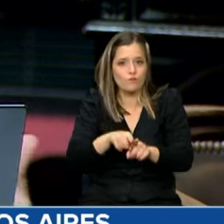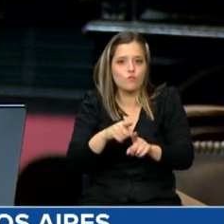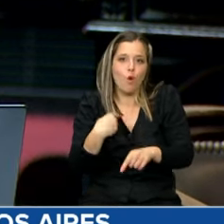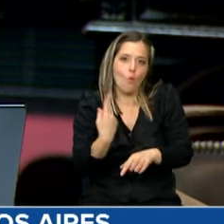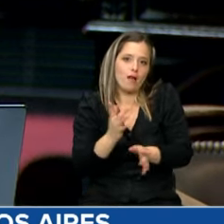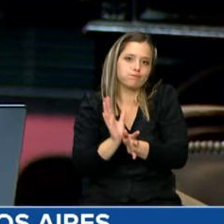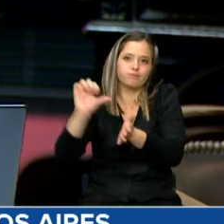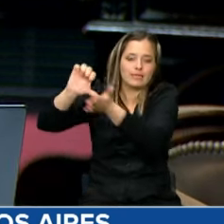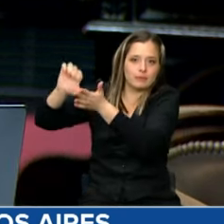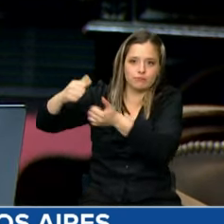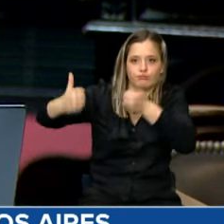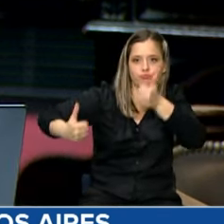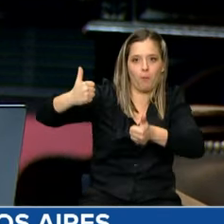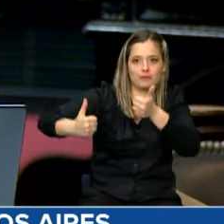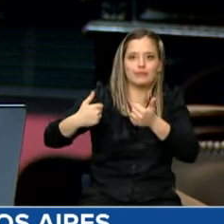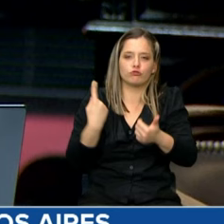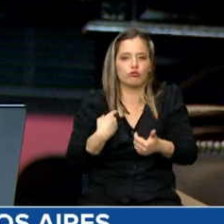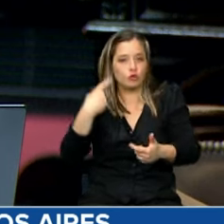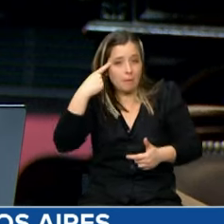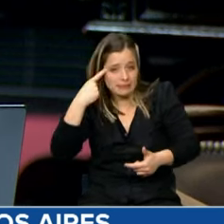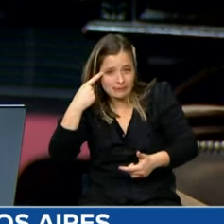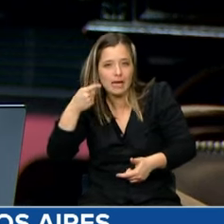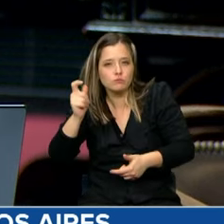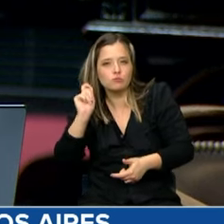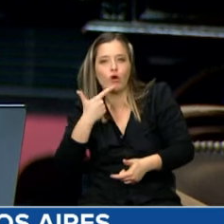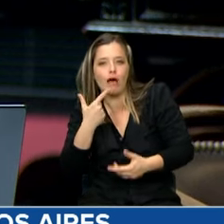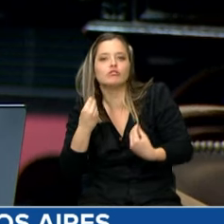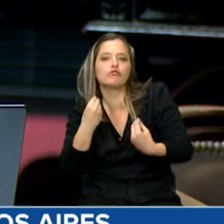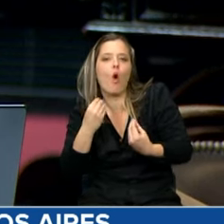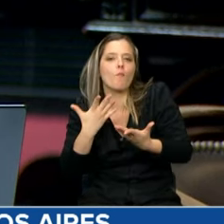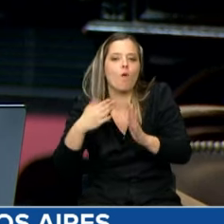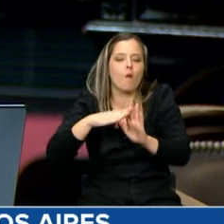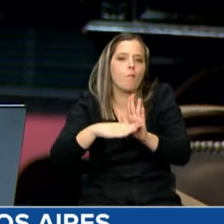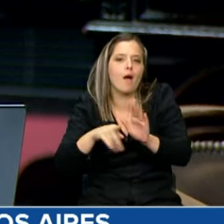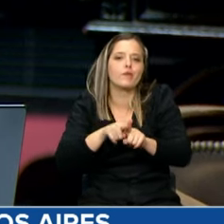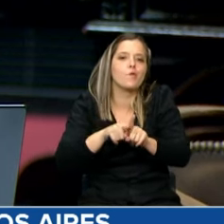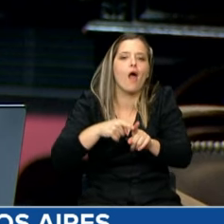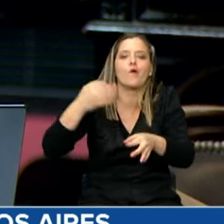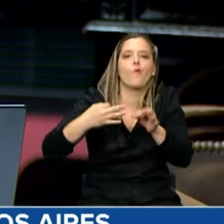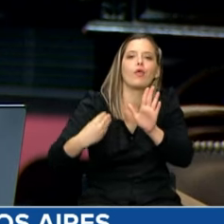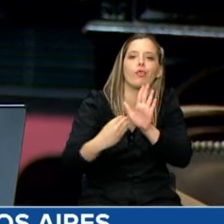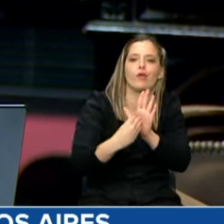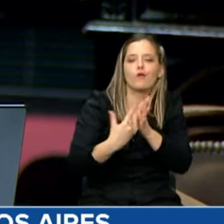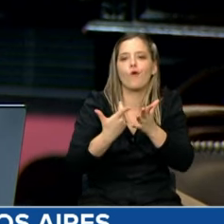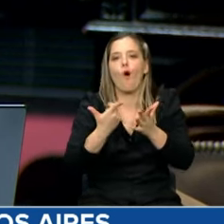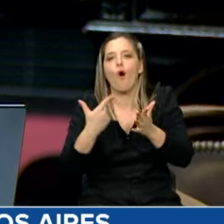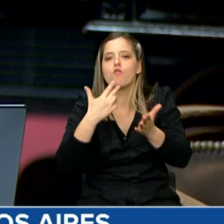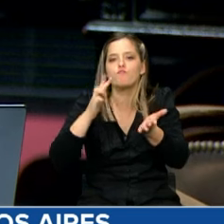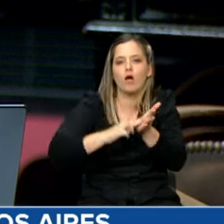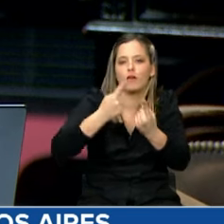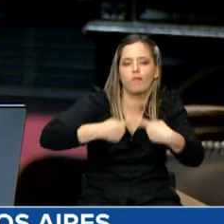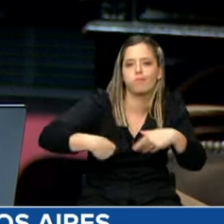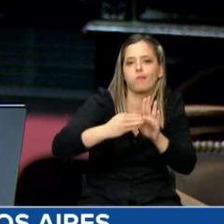dispuestos a poner recursos tributarios estabilidad jurídica que no tienen otra negocios en nuestro país